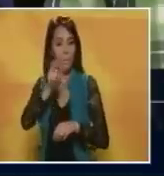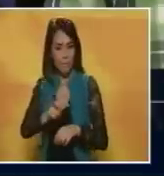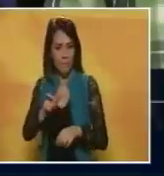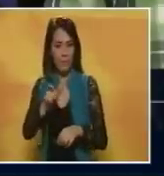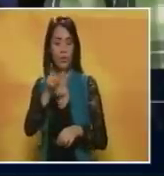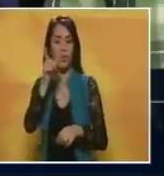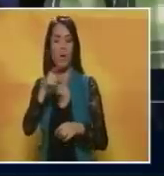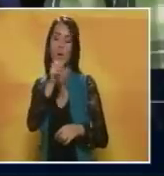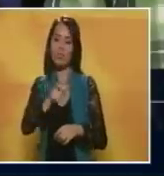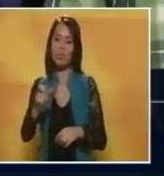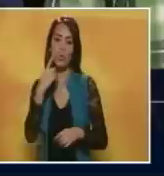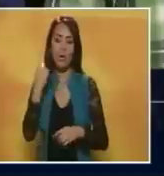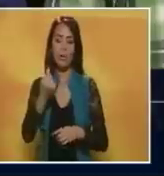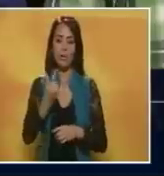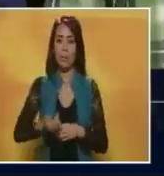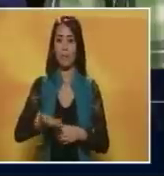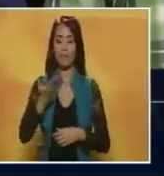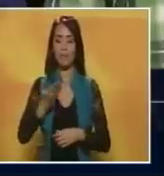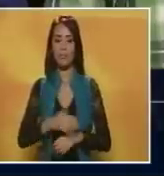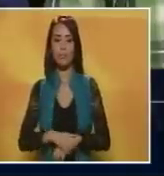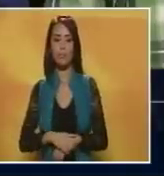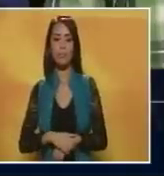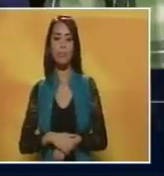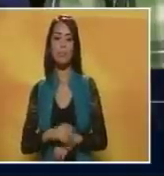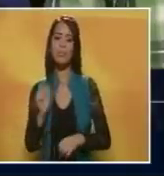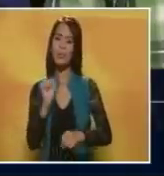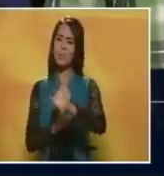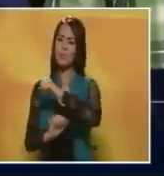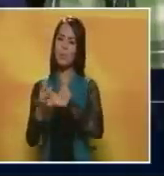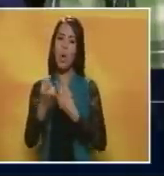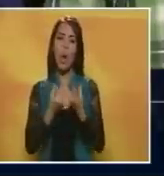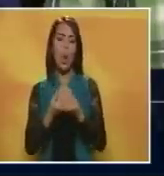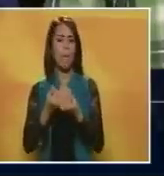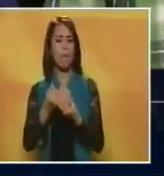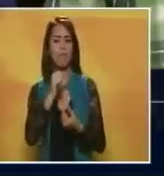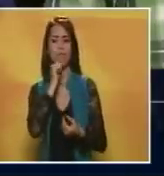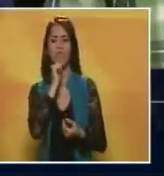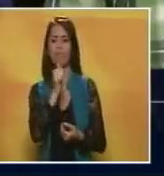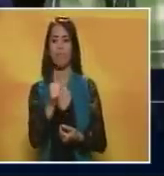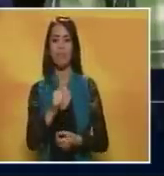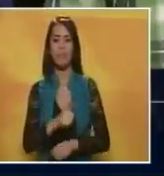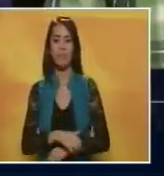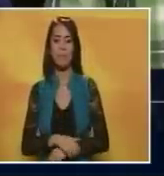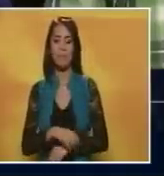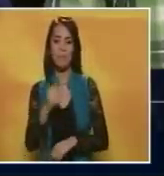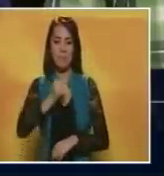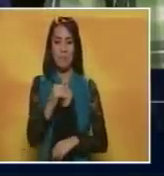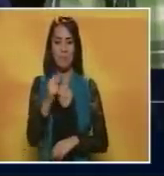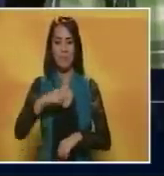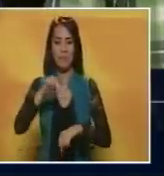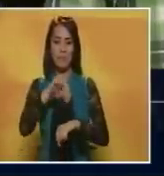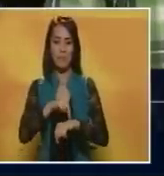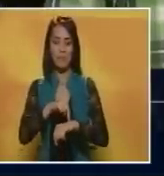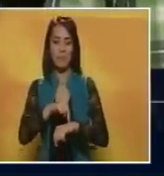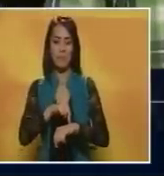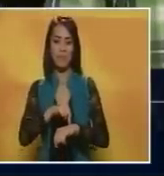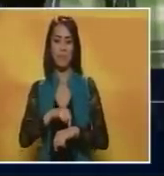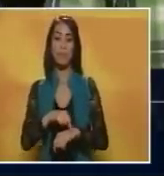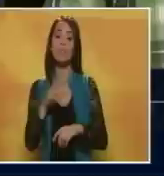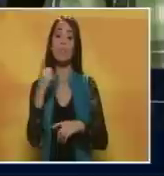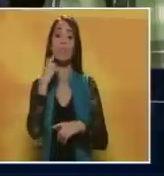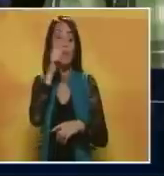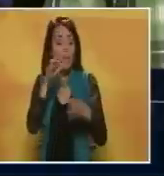de la policía criminal contra la crimen contra la economía criminal de la policía nacional es un agro y el zoom